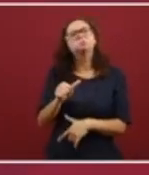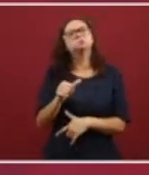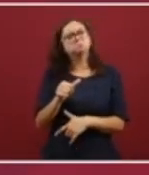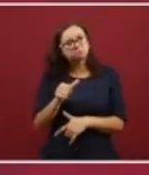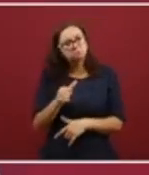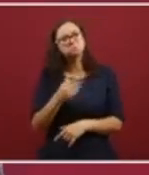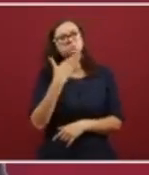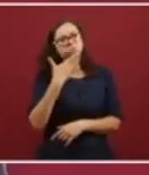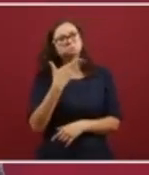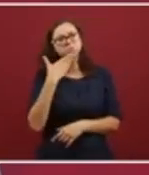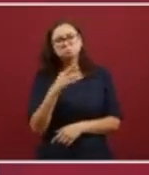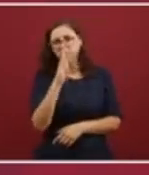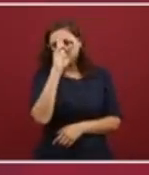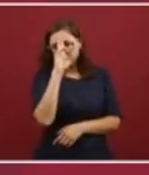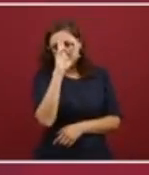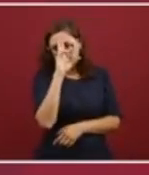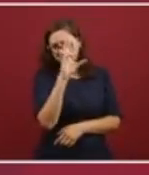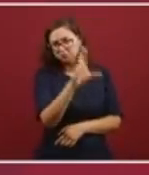porque